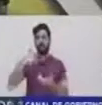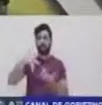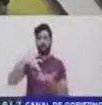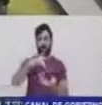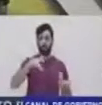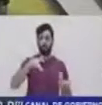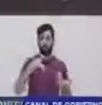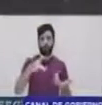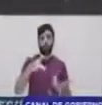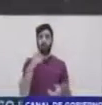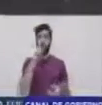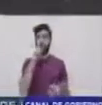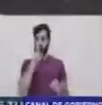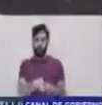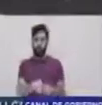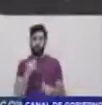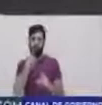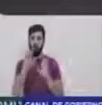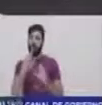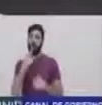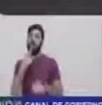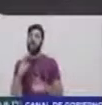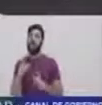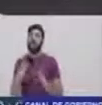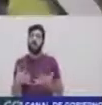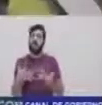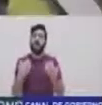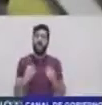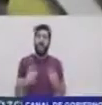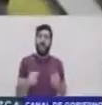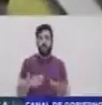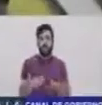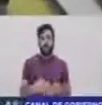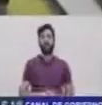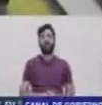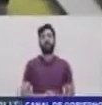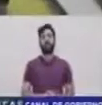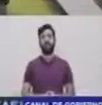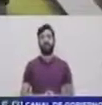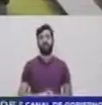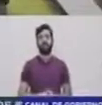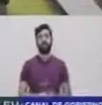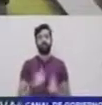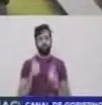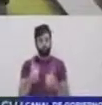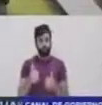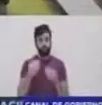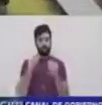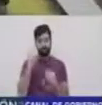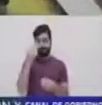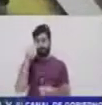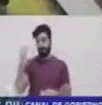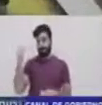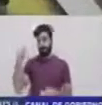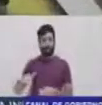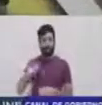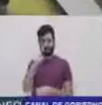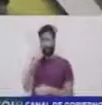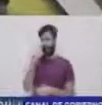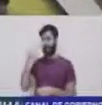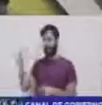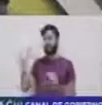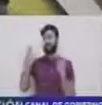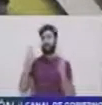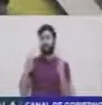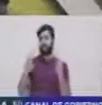cuidado también con lo que nosotros podemos llegar a causar en las personas que nos rodean, ¿verdad? Es correcto. Licenciada, muchísimas gracias por su tiempo, por este tema